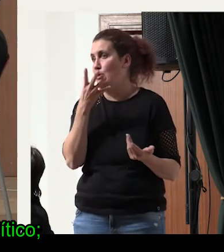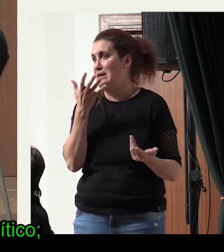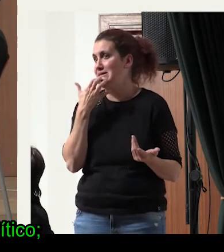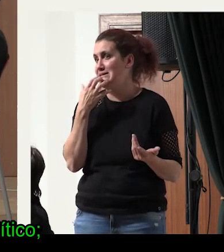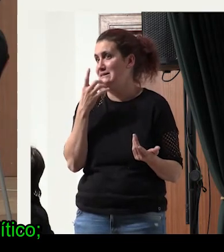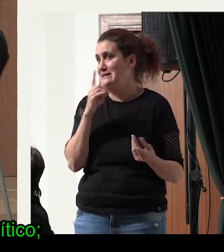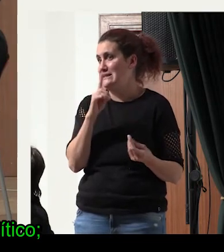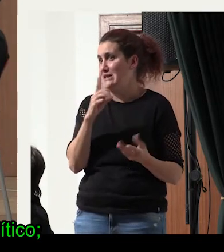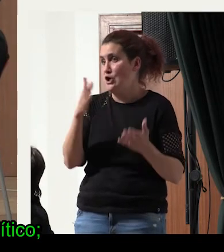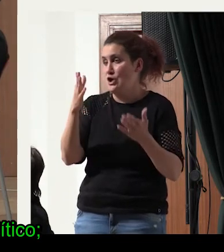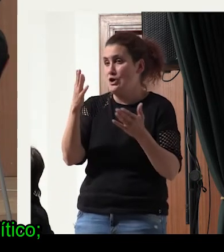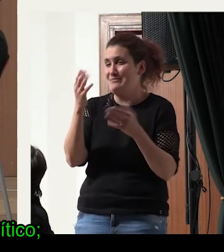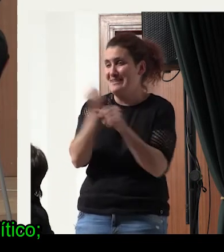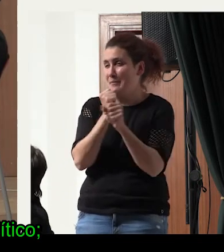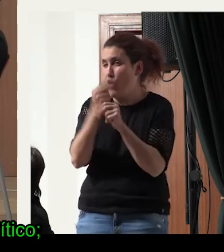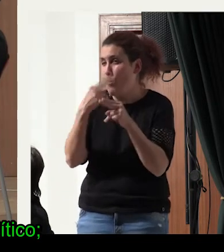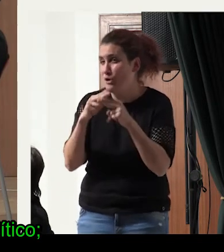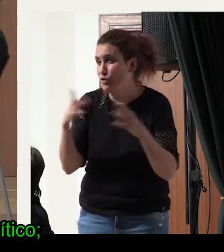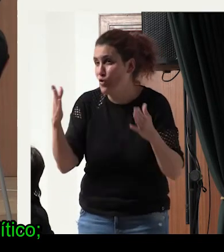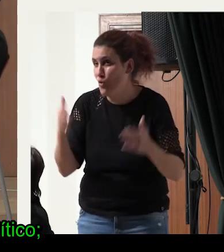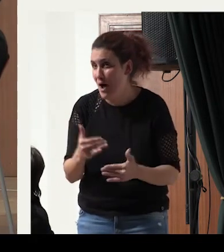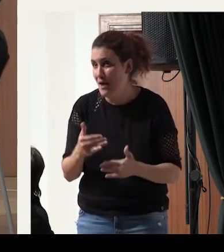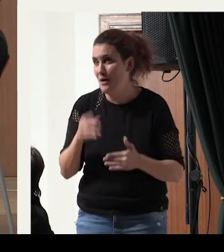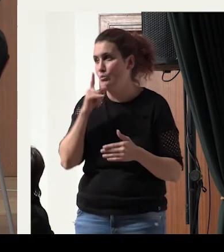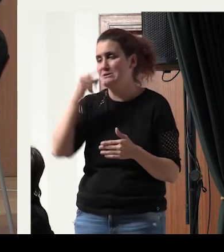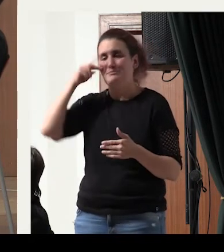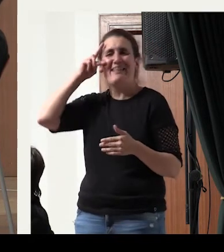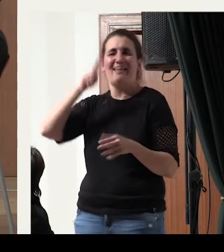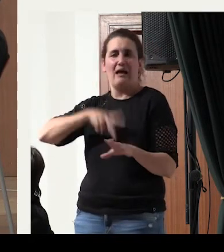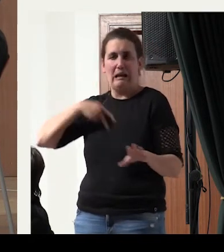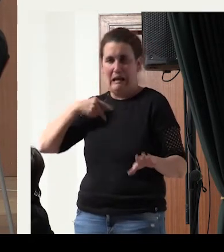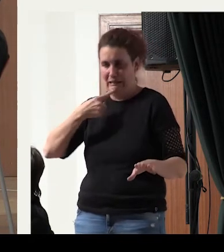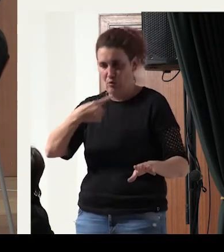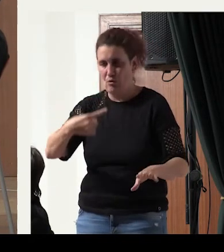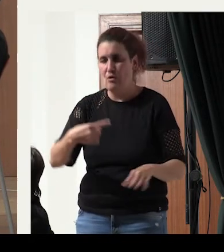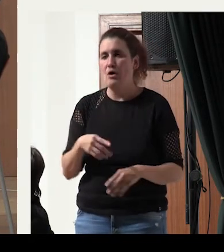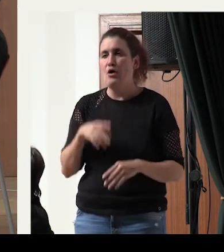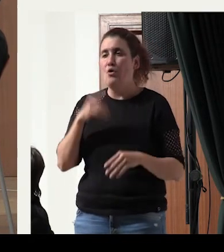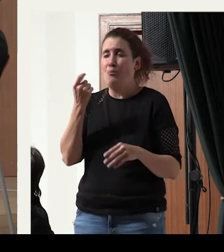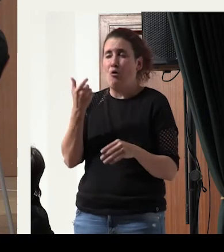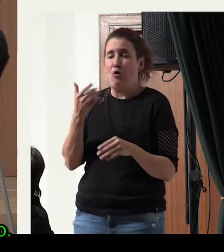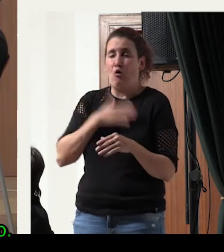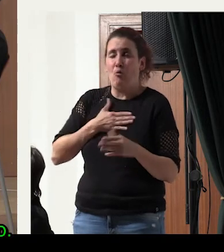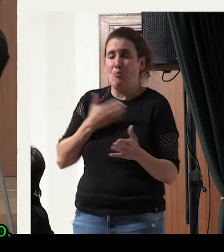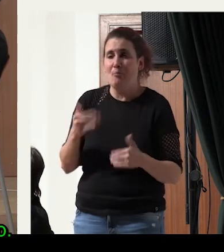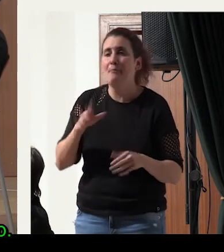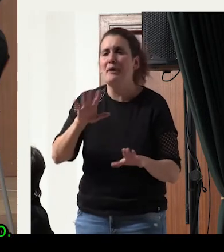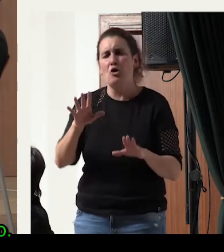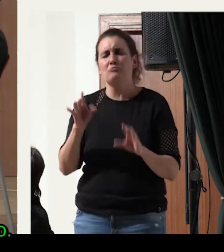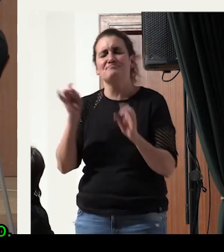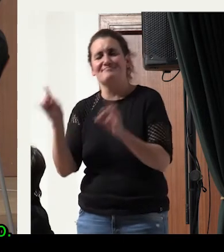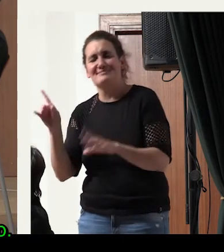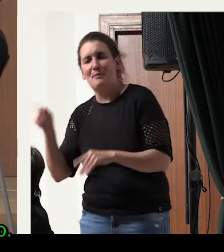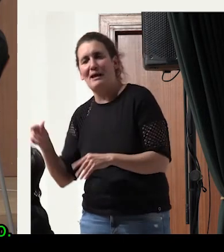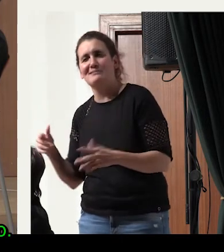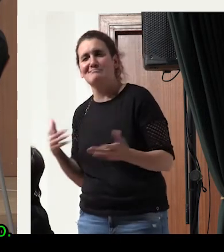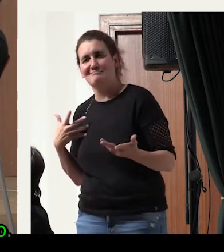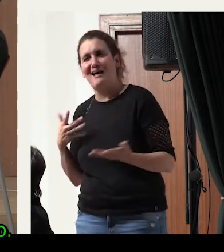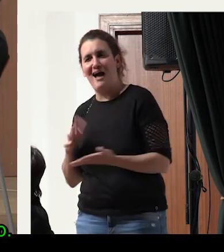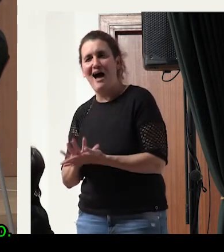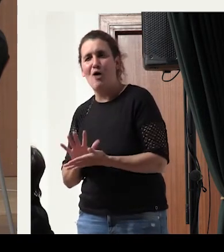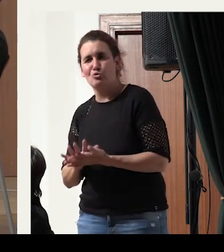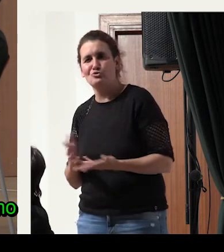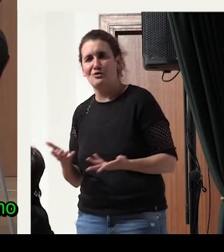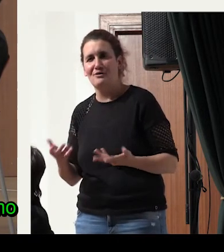no, no hay trabajo político, no en vuestra experiencia, digo, en general. un poquito incómodas, pero al mismo tiempo a